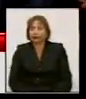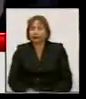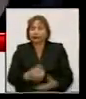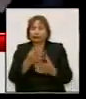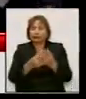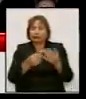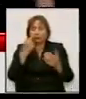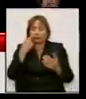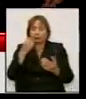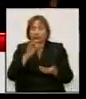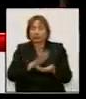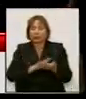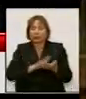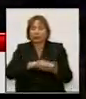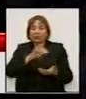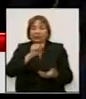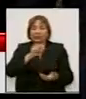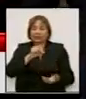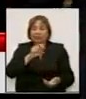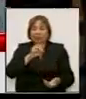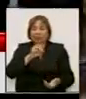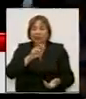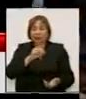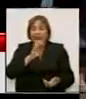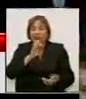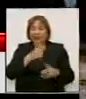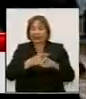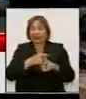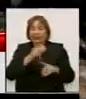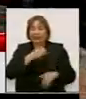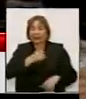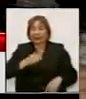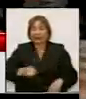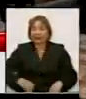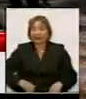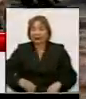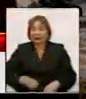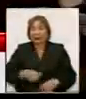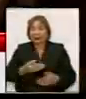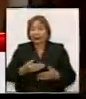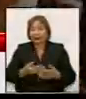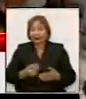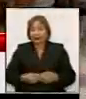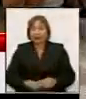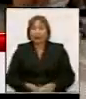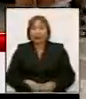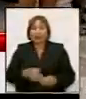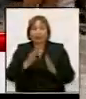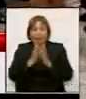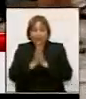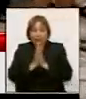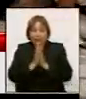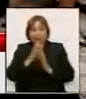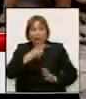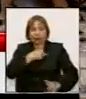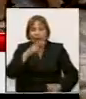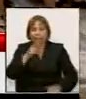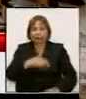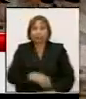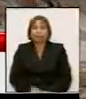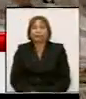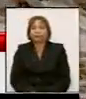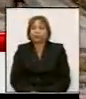desaparecido senador, expolítico, exministro. Se va a proceder de inmediato al responso religioso.